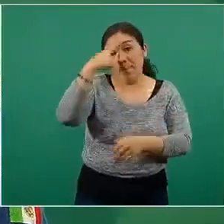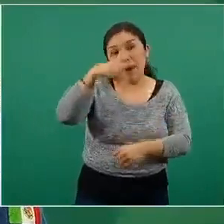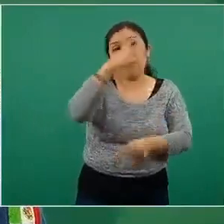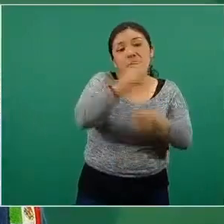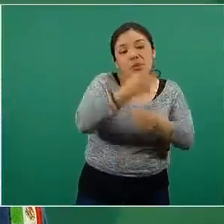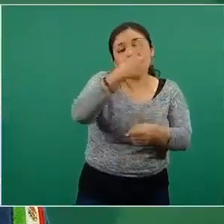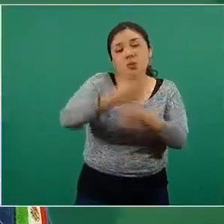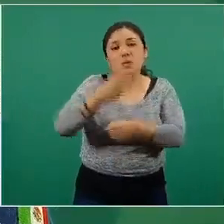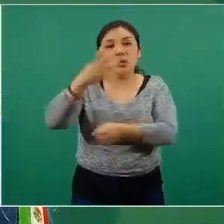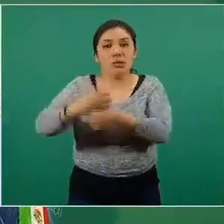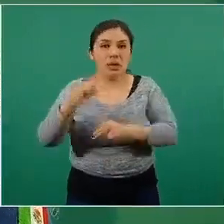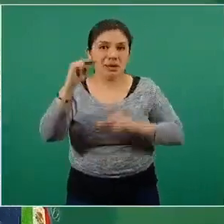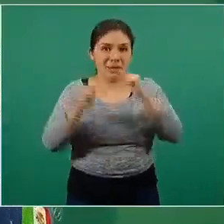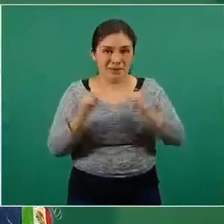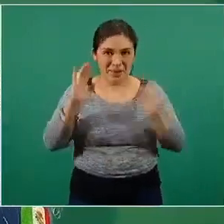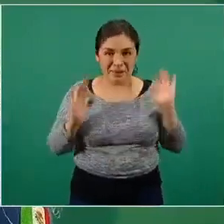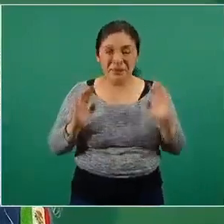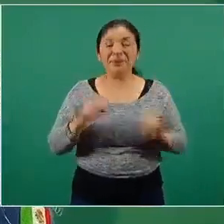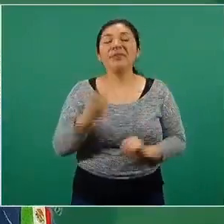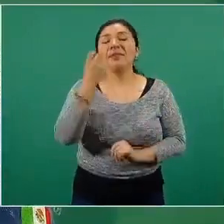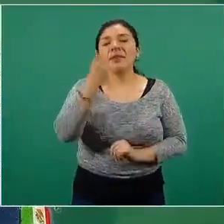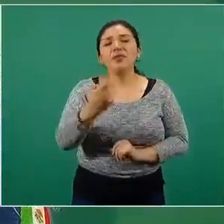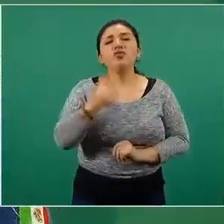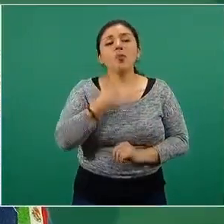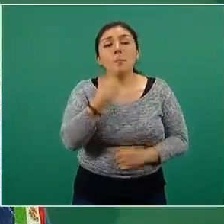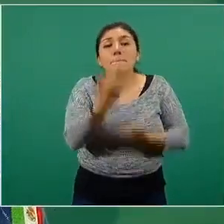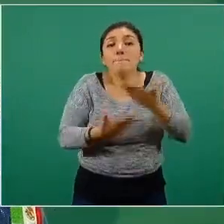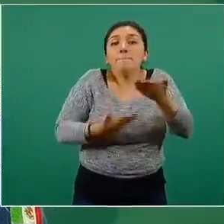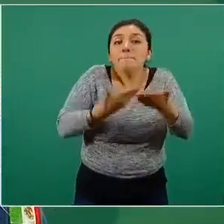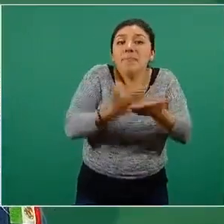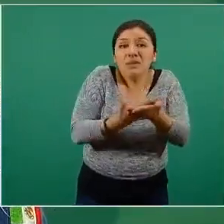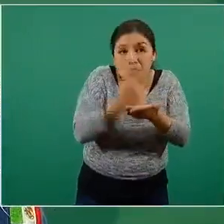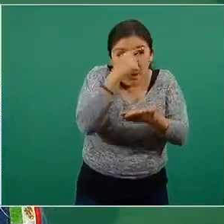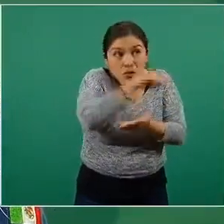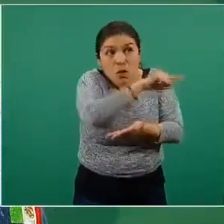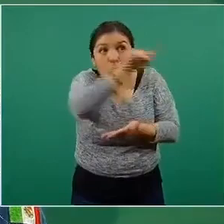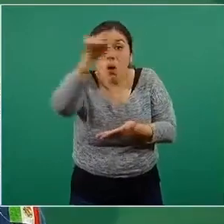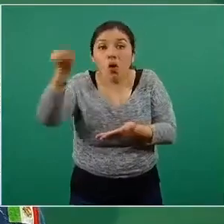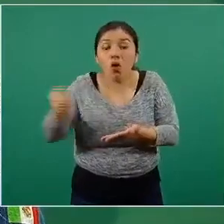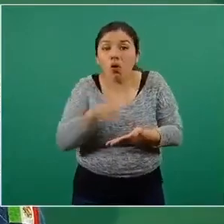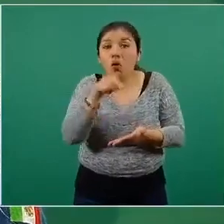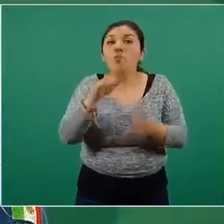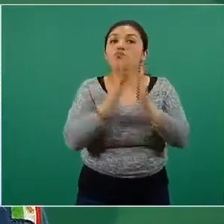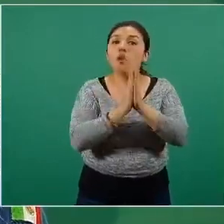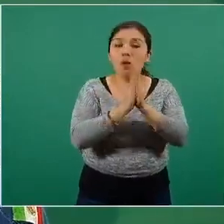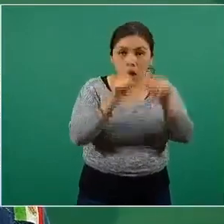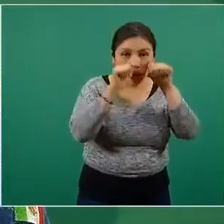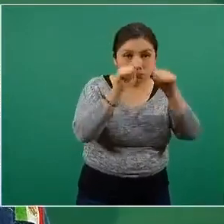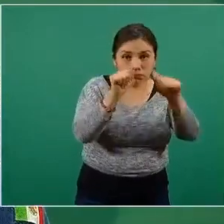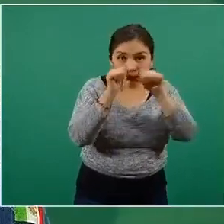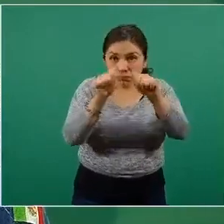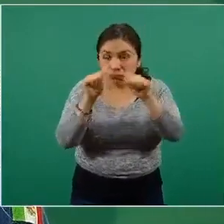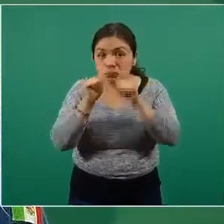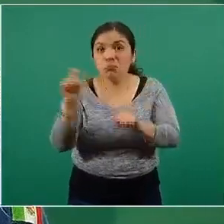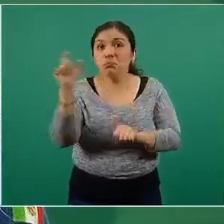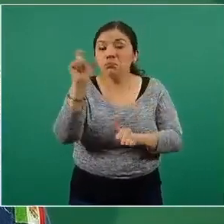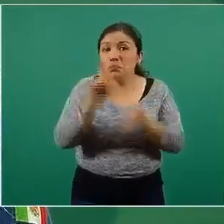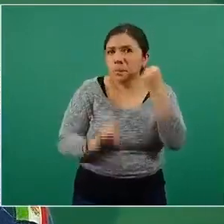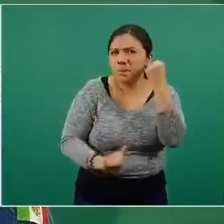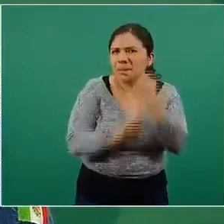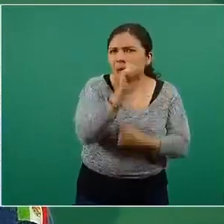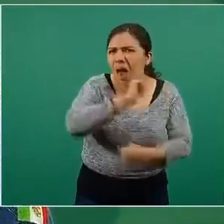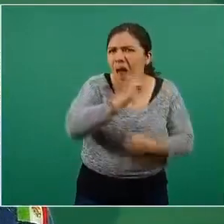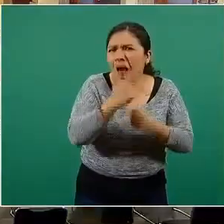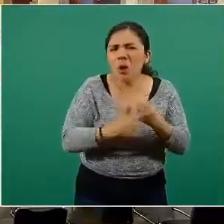segundo y tercer nivel, y lo que hacemos es solicitar a todas las unidades estar atentas ante la aparición de